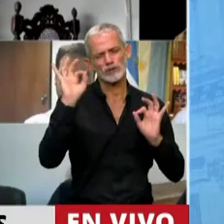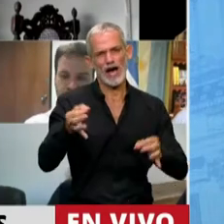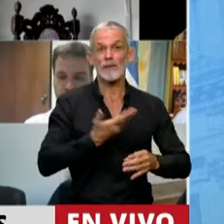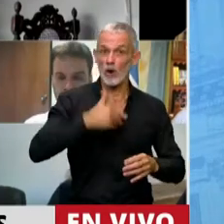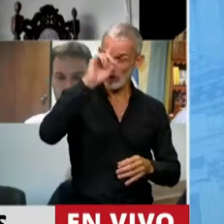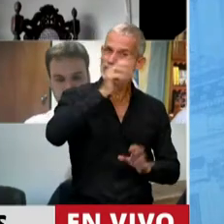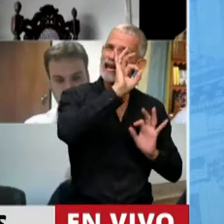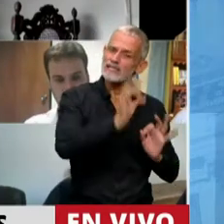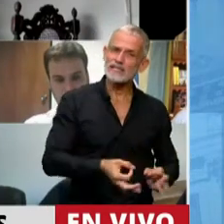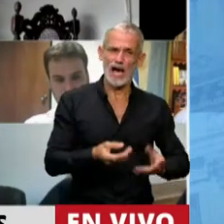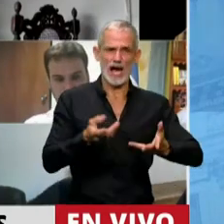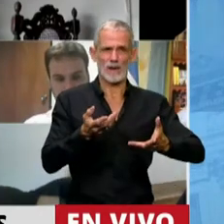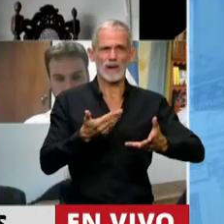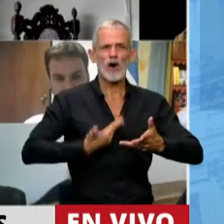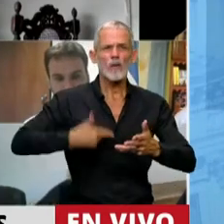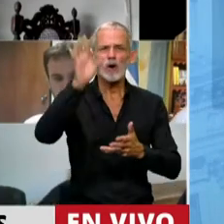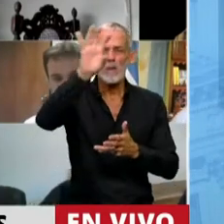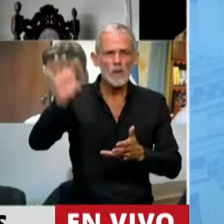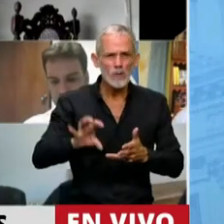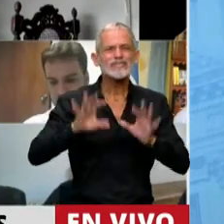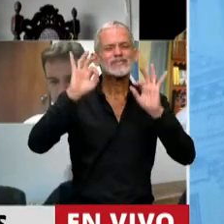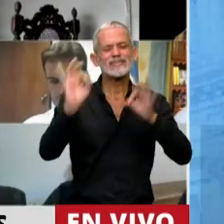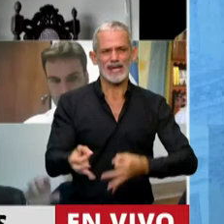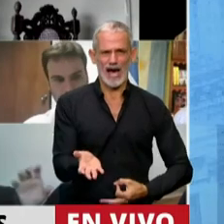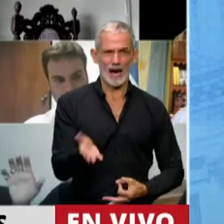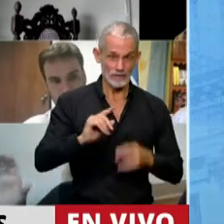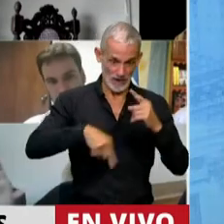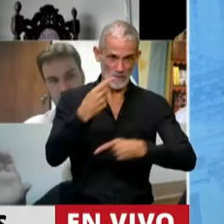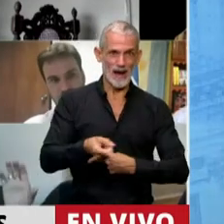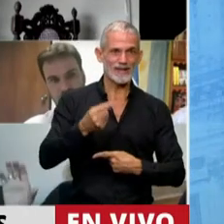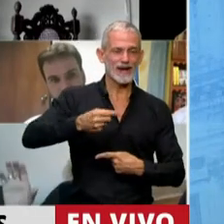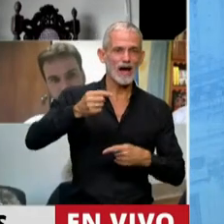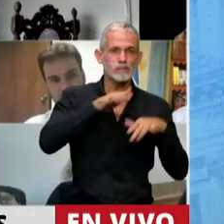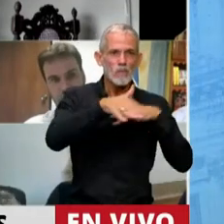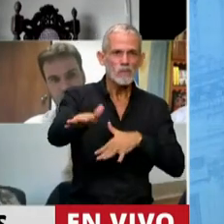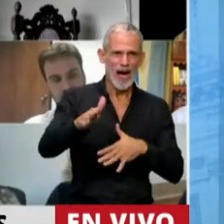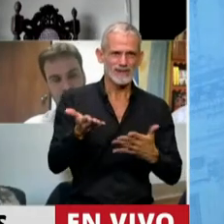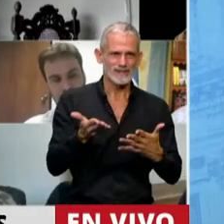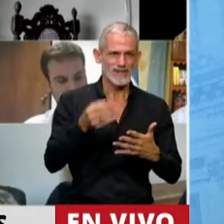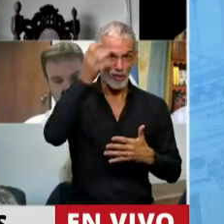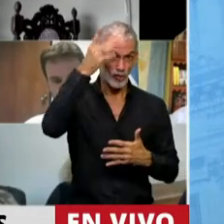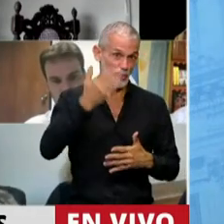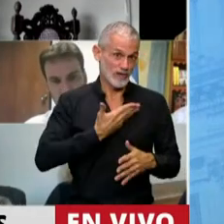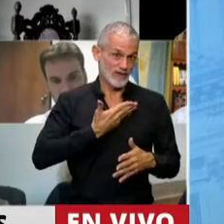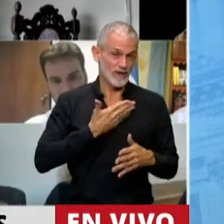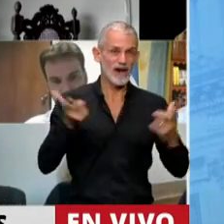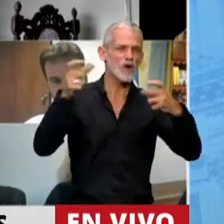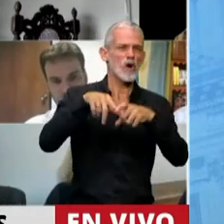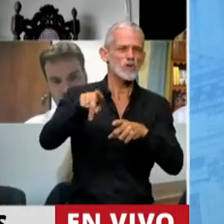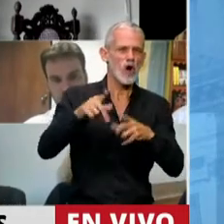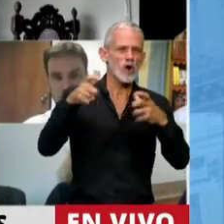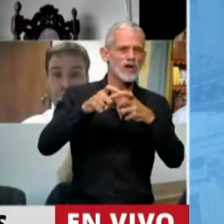gobierno nacional, los gobiernos provinciales. Por eso mañana hay una jornada de protesta, día 12, cuando se reúne el Consejo Federal de